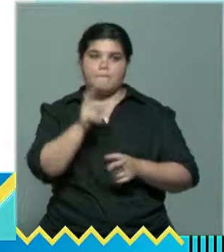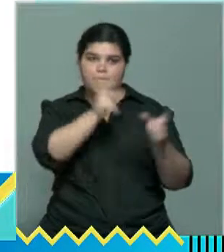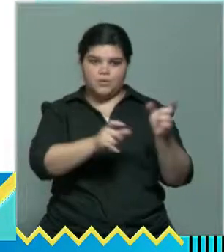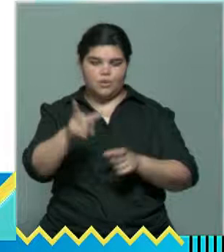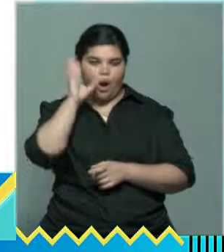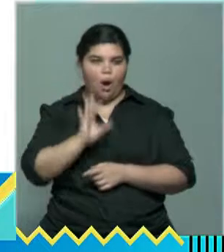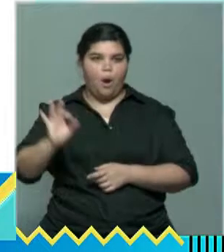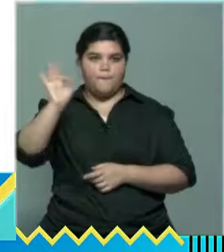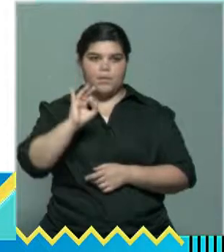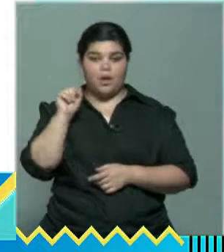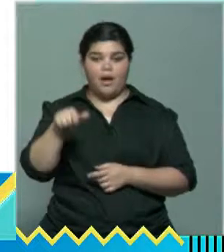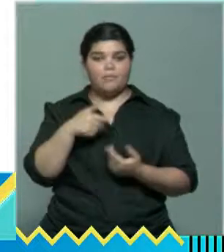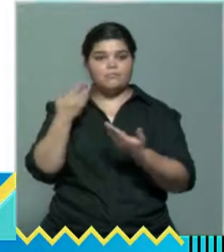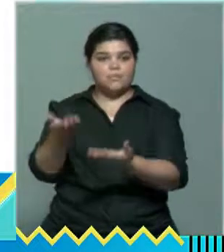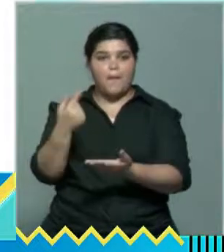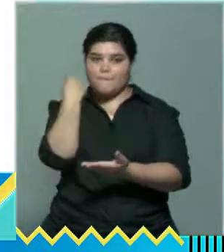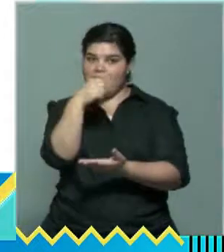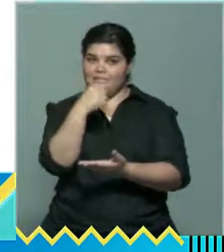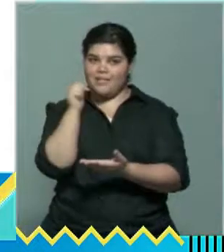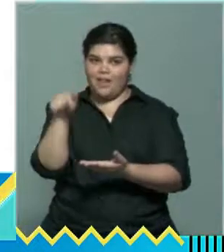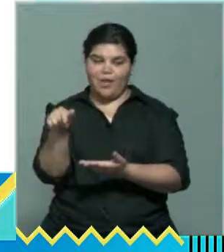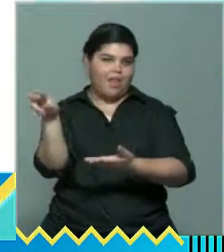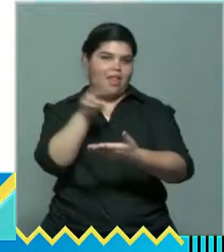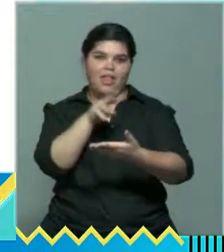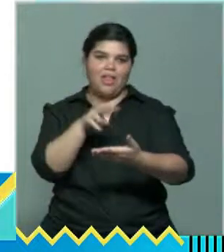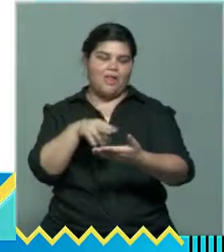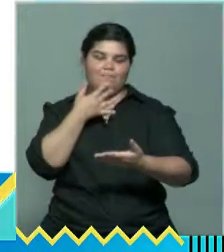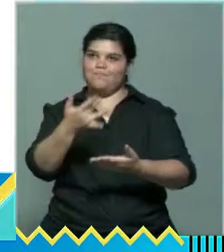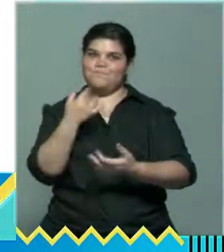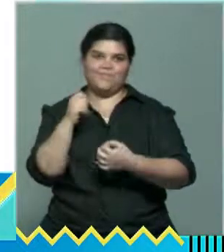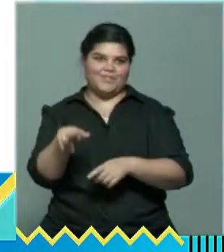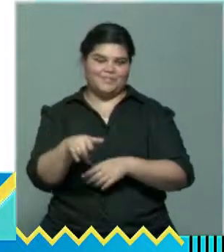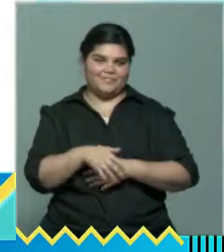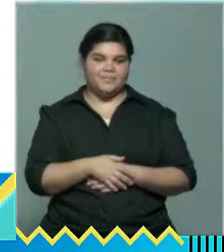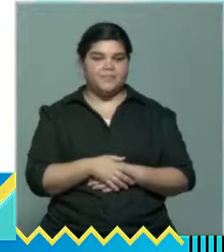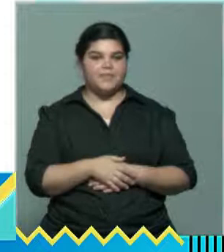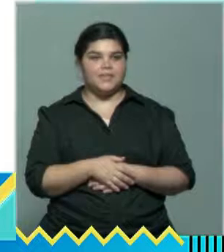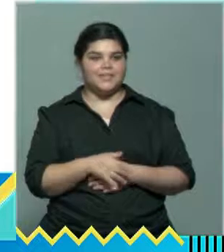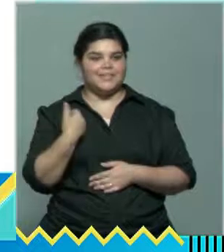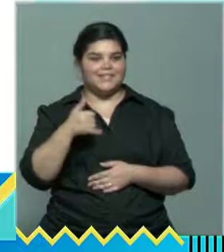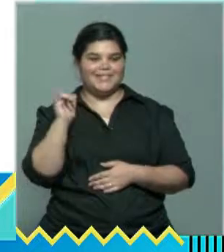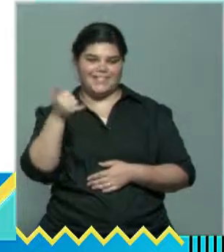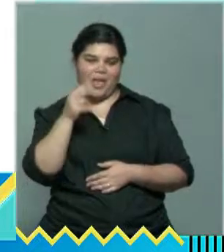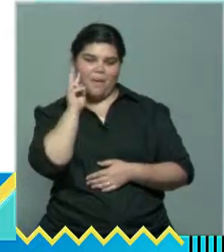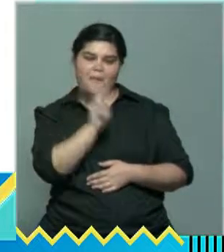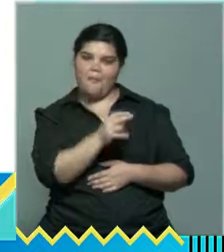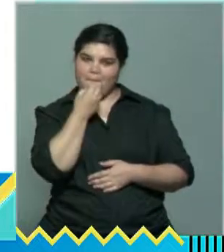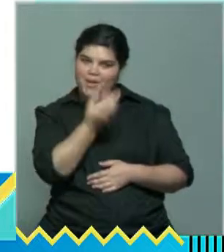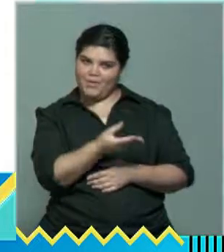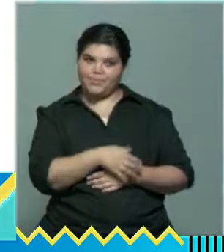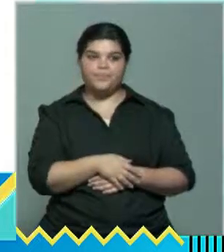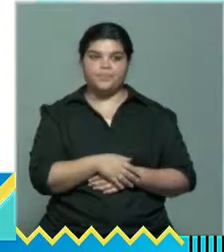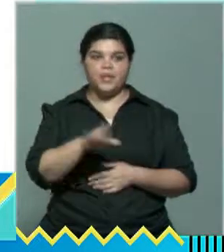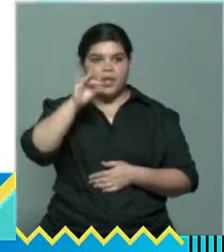tránsito y le cedo la voz a Marcelo Sastre, que es un gran lector, si se quiere. Sí, en realidad con mejor vista. Edgardo Pese